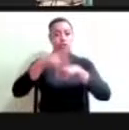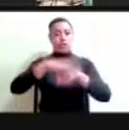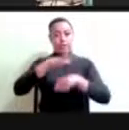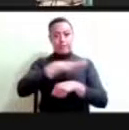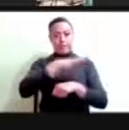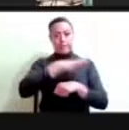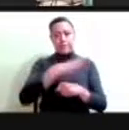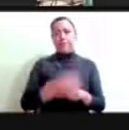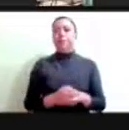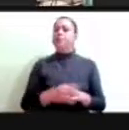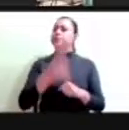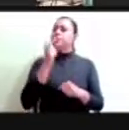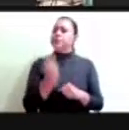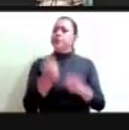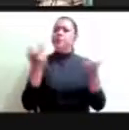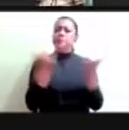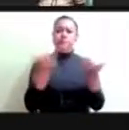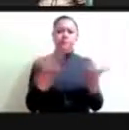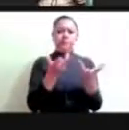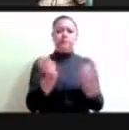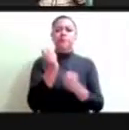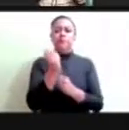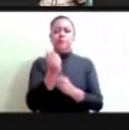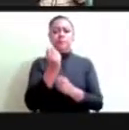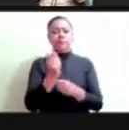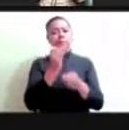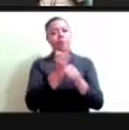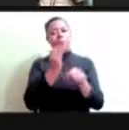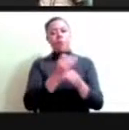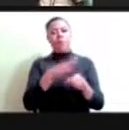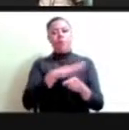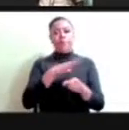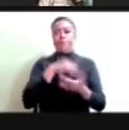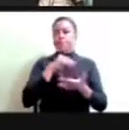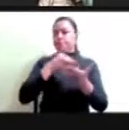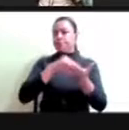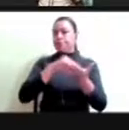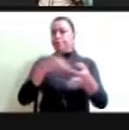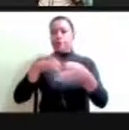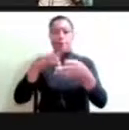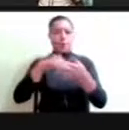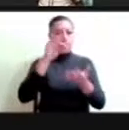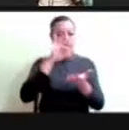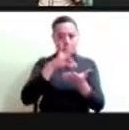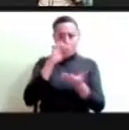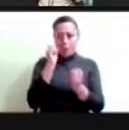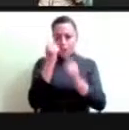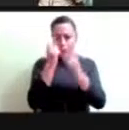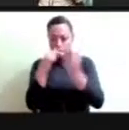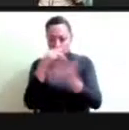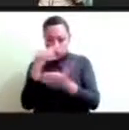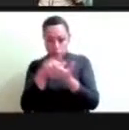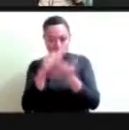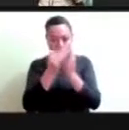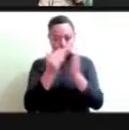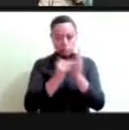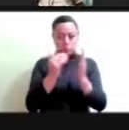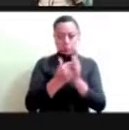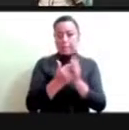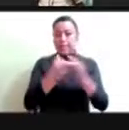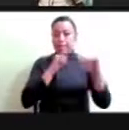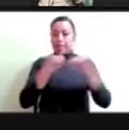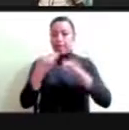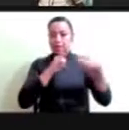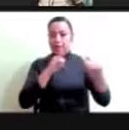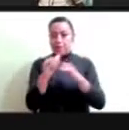una acción que se está llevando a cabo constantemente en puntos estratégicos según el mapa delincuencial de la capital, no